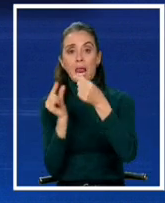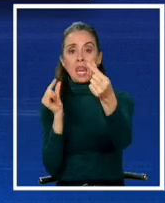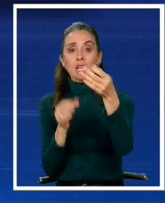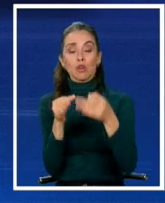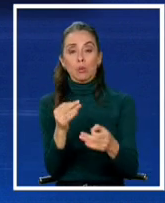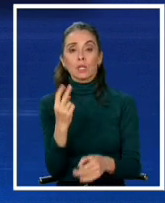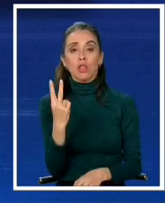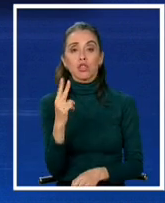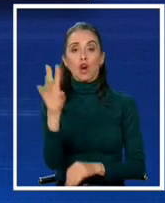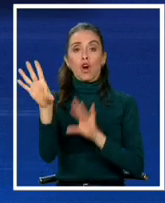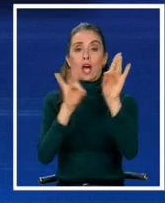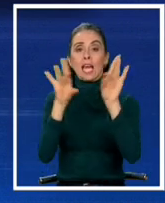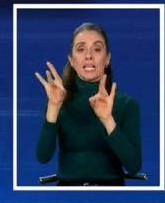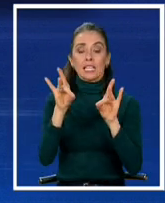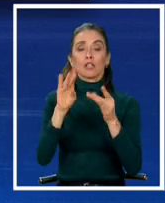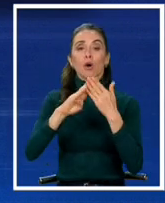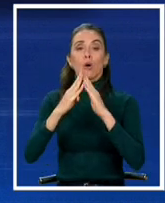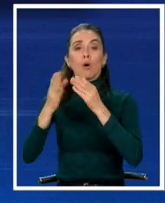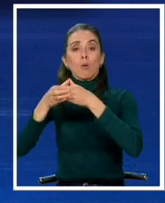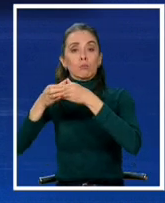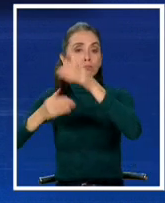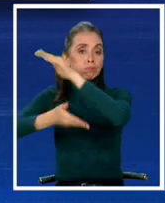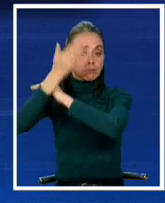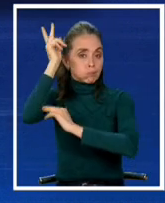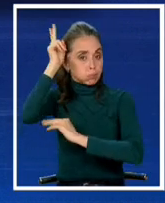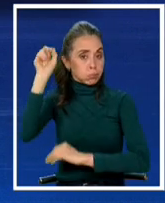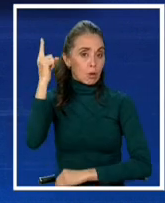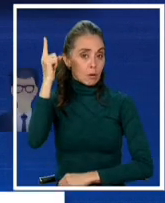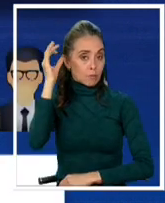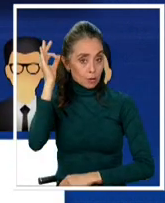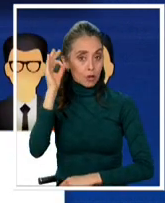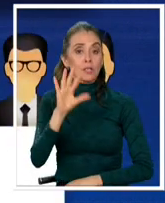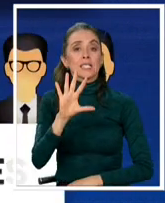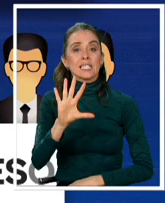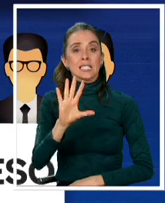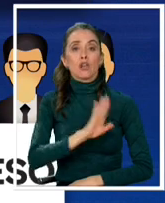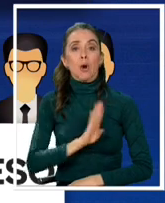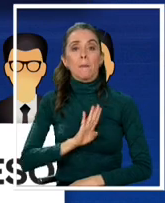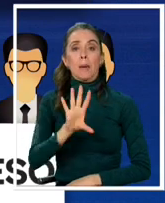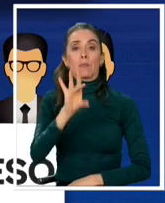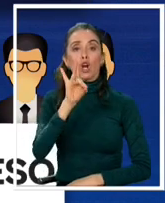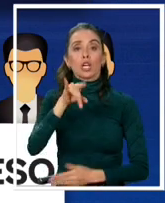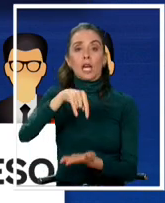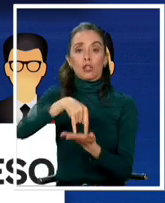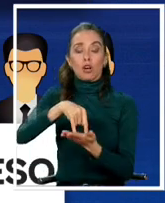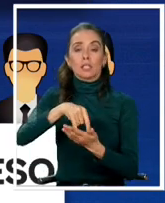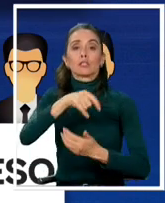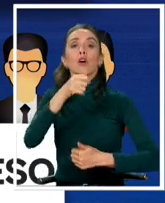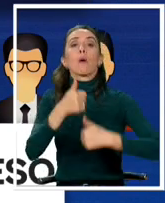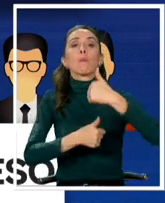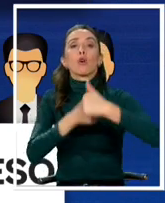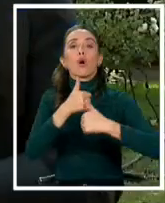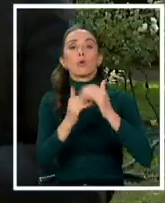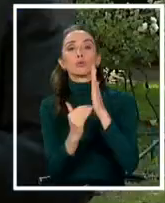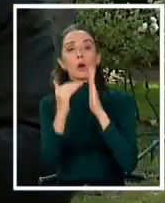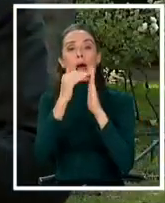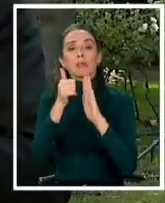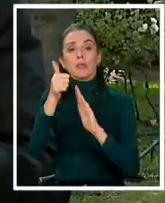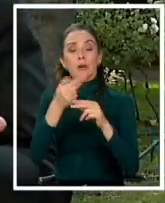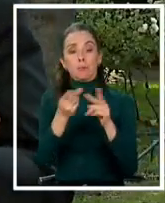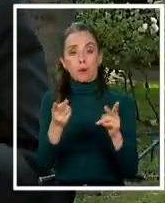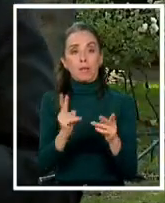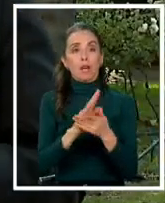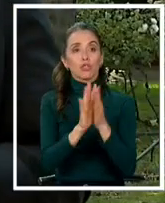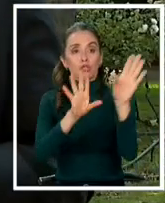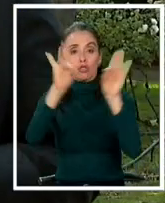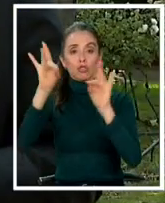2 elegidos por pueblos originarios 5 designados por el congreso después de un concurso de alta dirección pública designar a